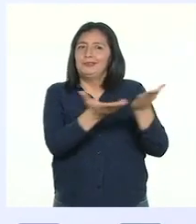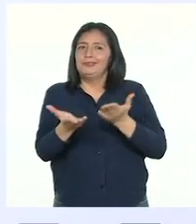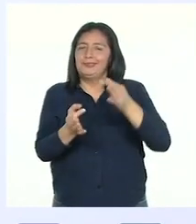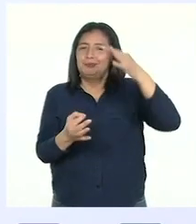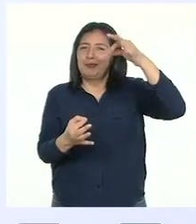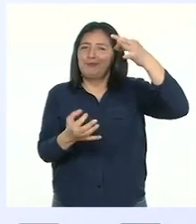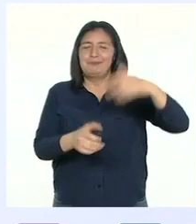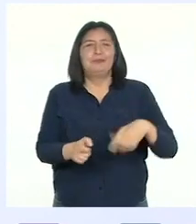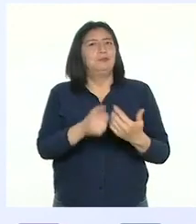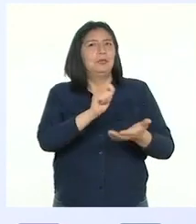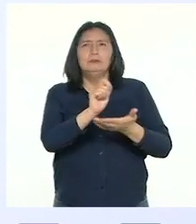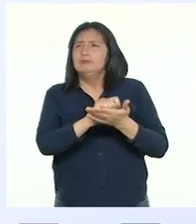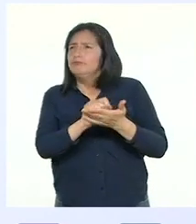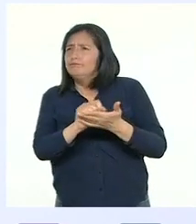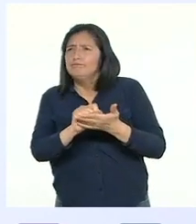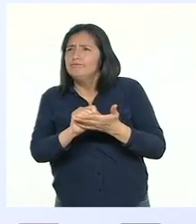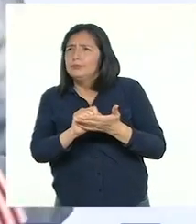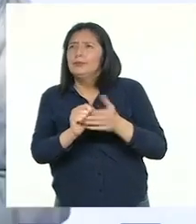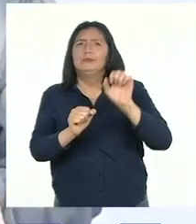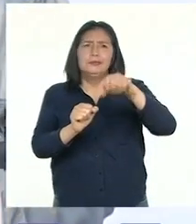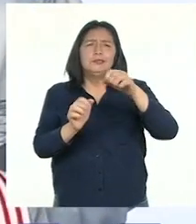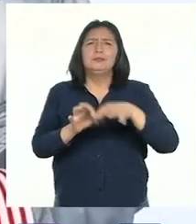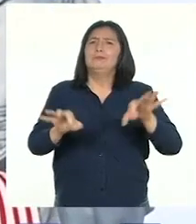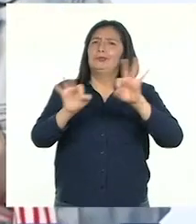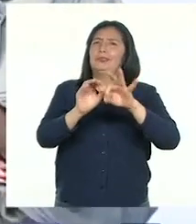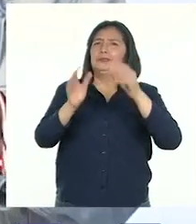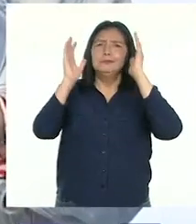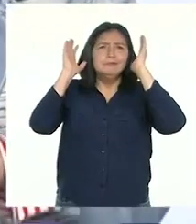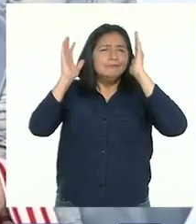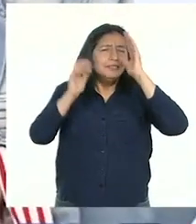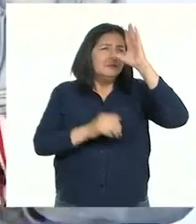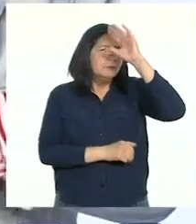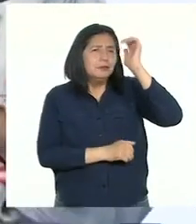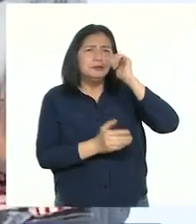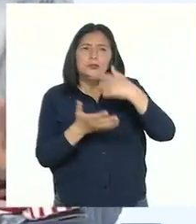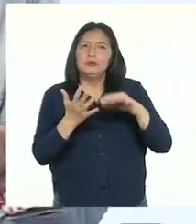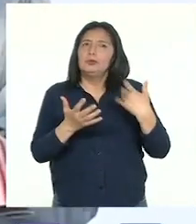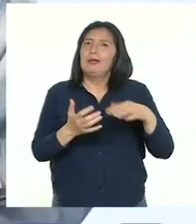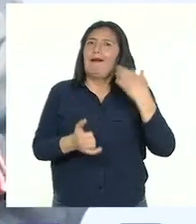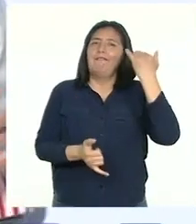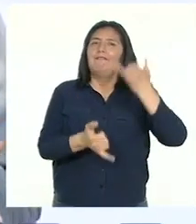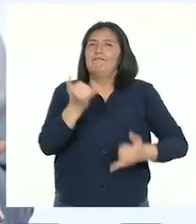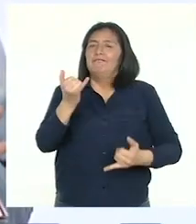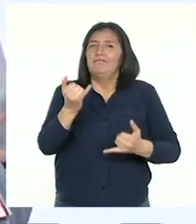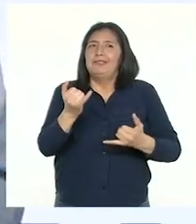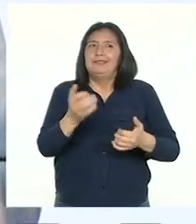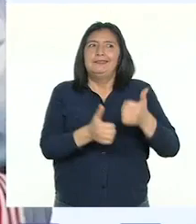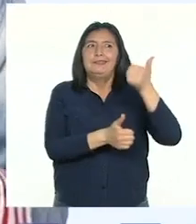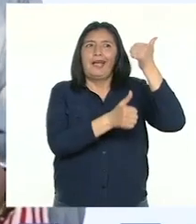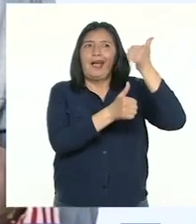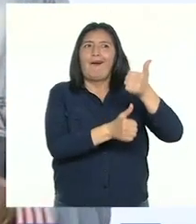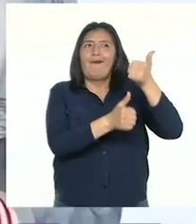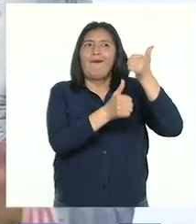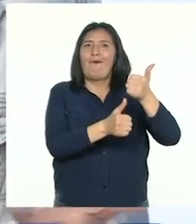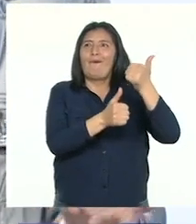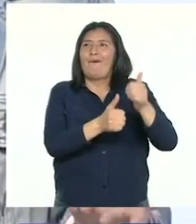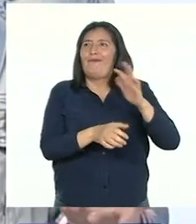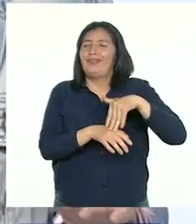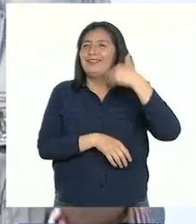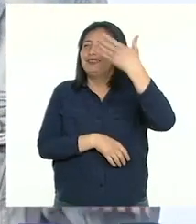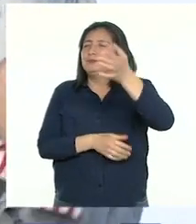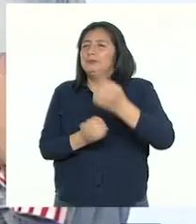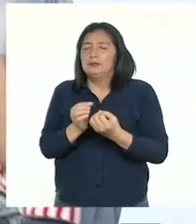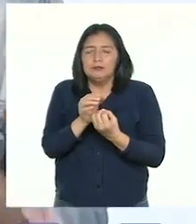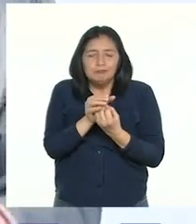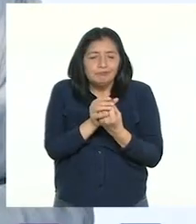hojas de papel para tomar apuntes. Importante. Chicos y chicas, ya estamos a finales de agosto y ya pronto se viene la